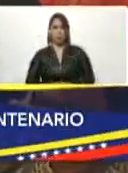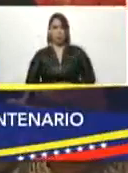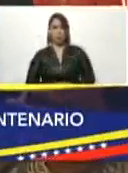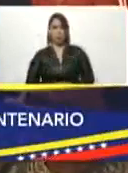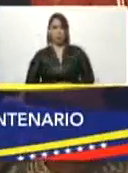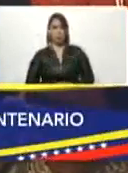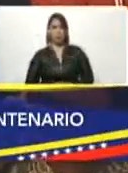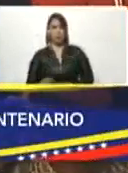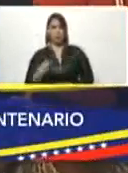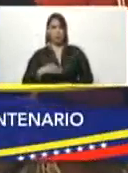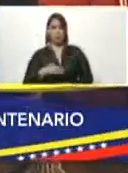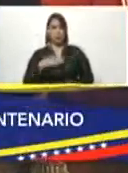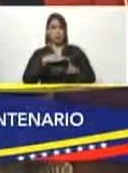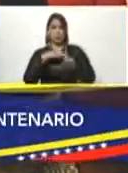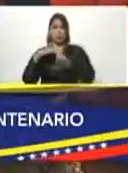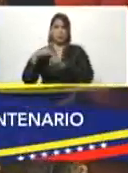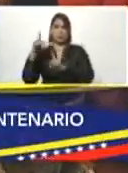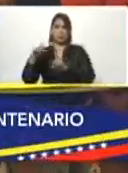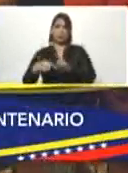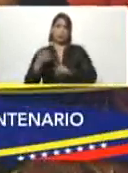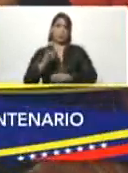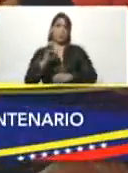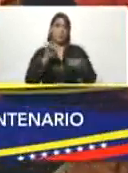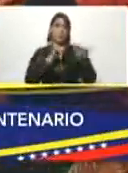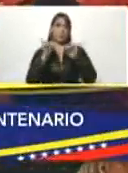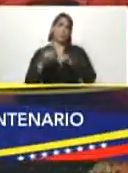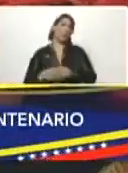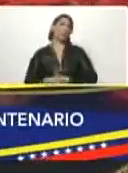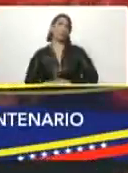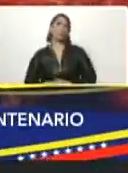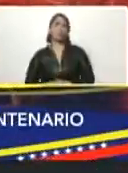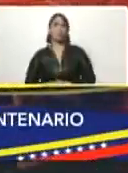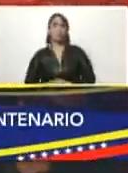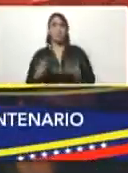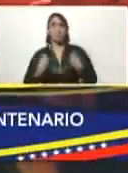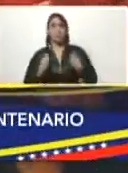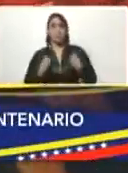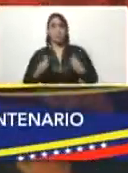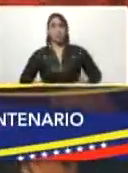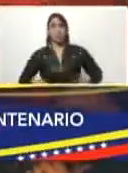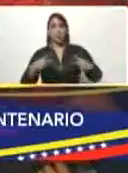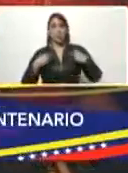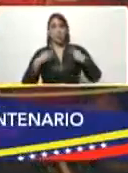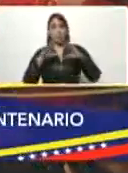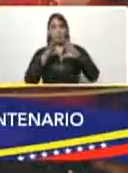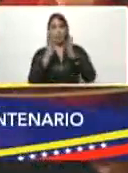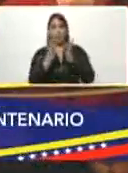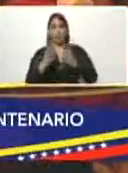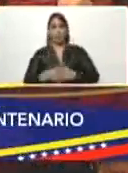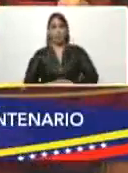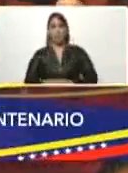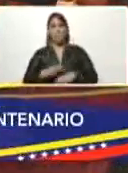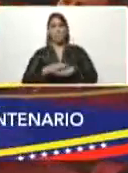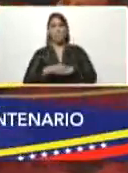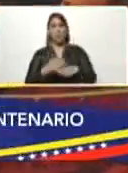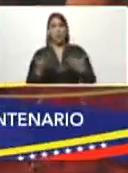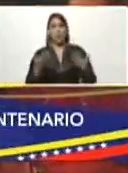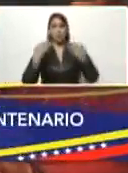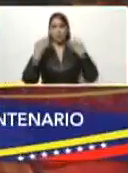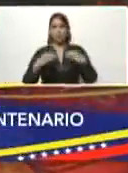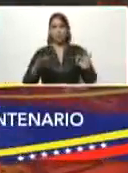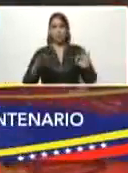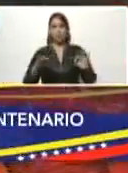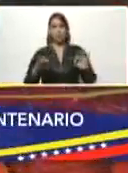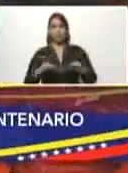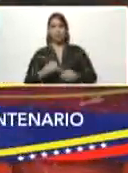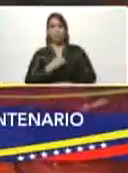además amenaza incluso con la existencia misma de la vida humana en el planeta, señor presidente, porque se ha normalizado